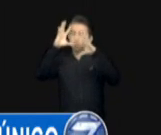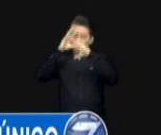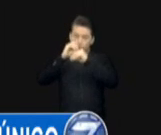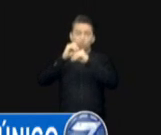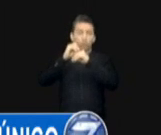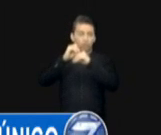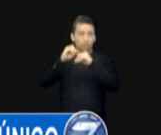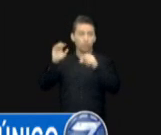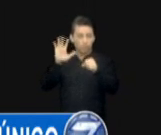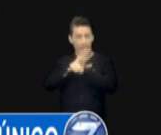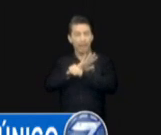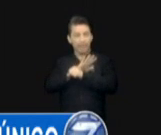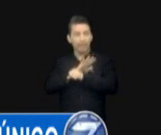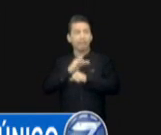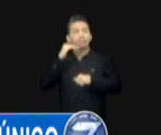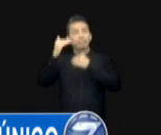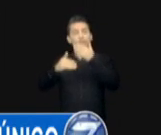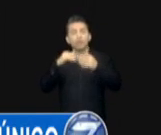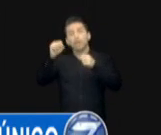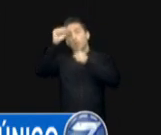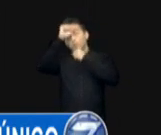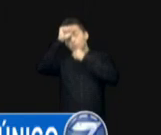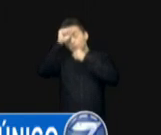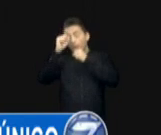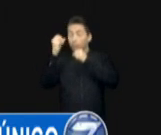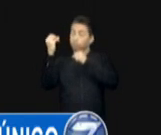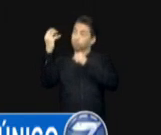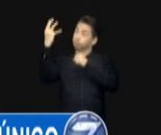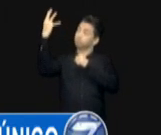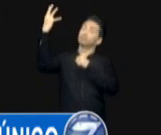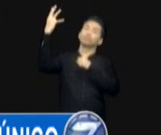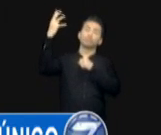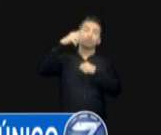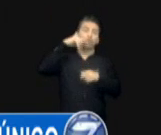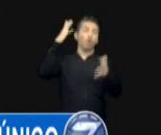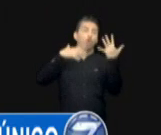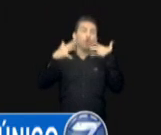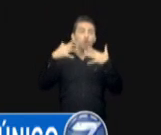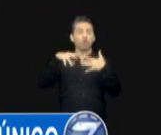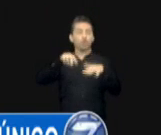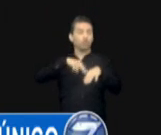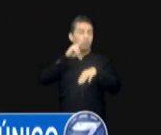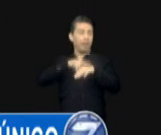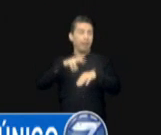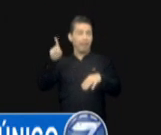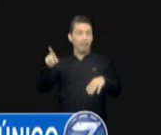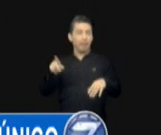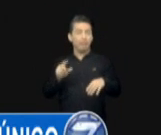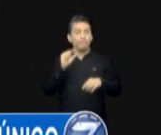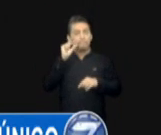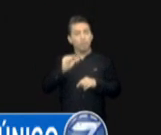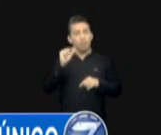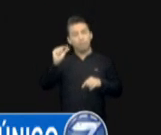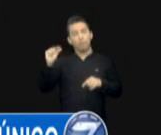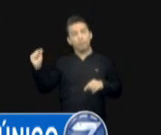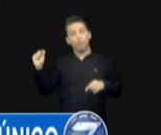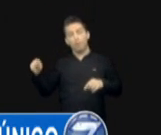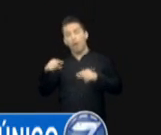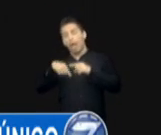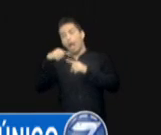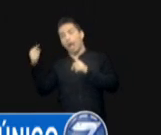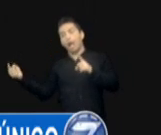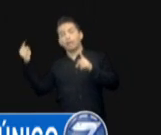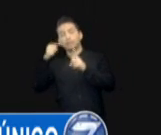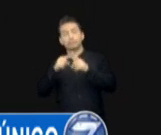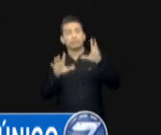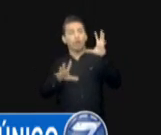después de la luna va a empezar a salir y va a recuperar su color normal poco a poquito hasta que sean las 1155 ya terminó el